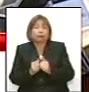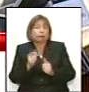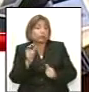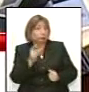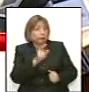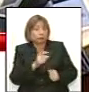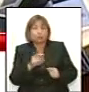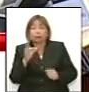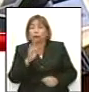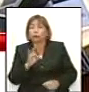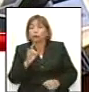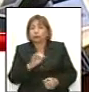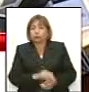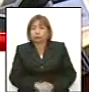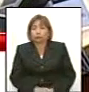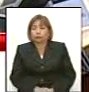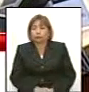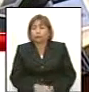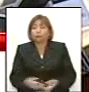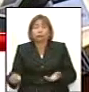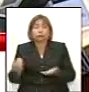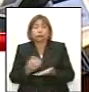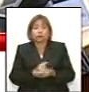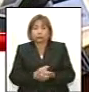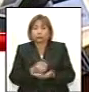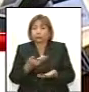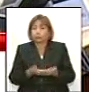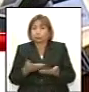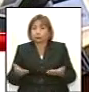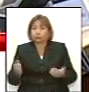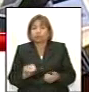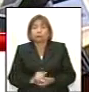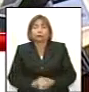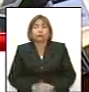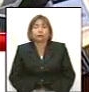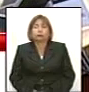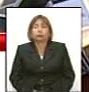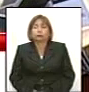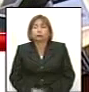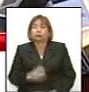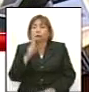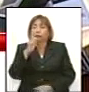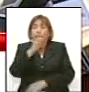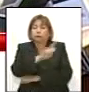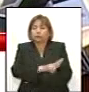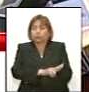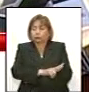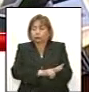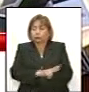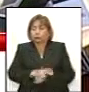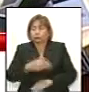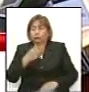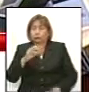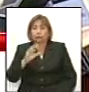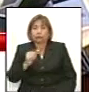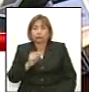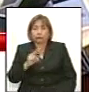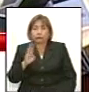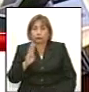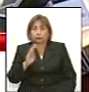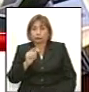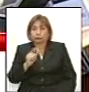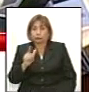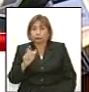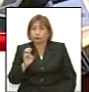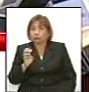en la urgencia de atender la recuperación de este sitio. De hecho, el día de hoy tenemos a las 3 de la tarde una reunión con el alcalde de Caraballo para